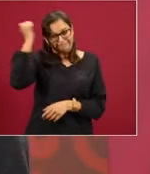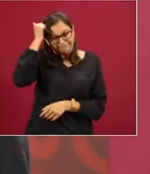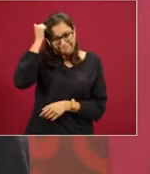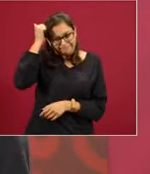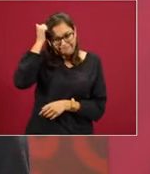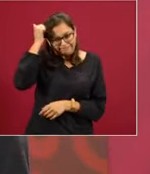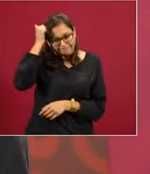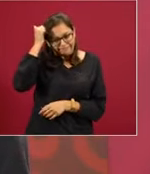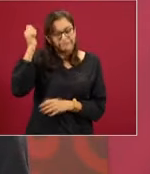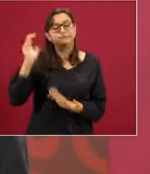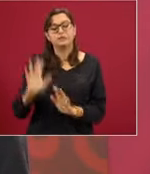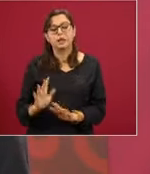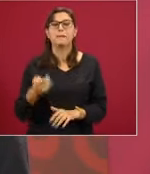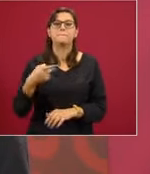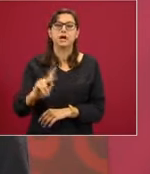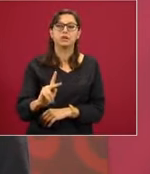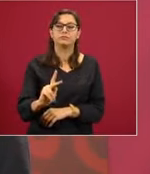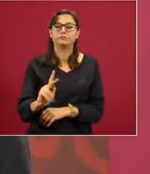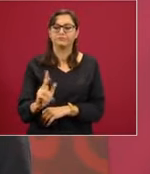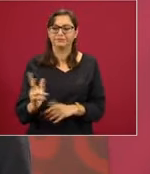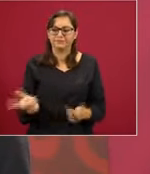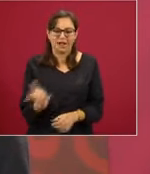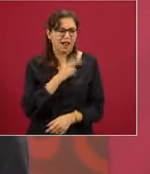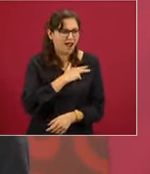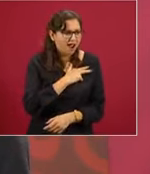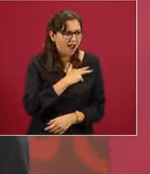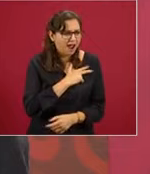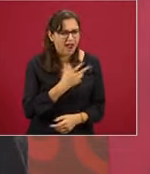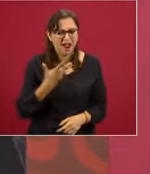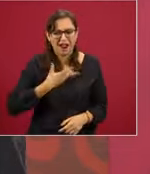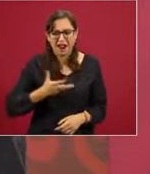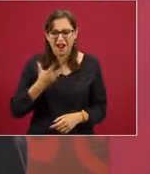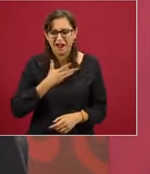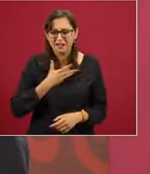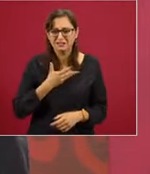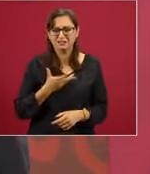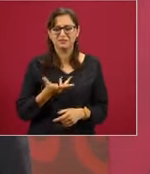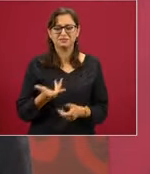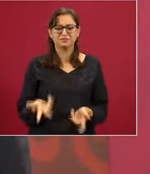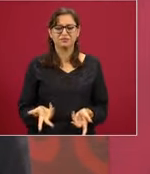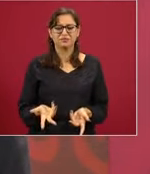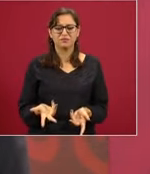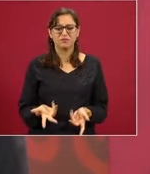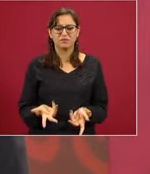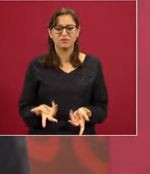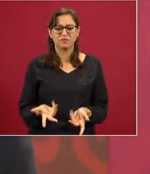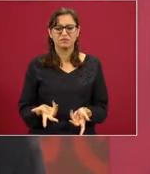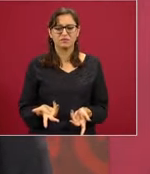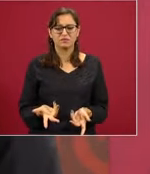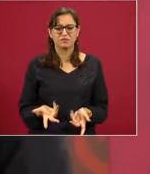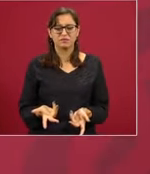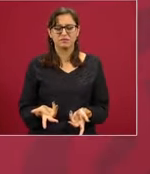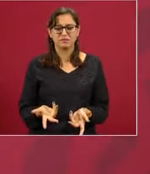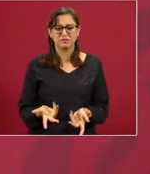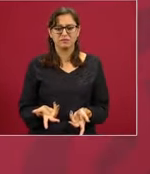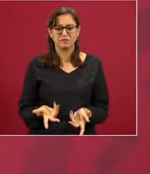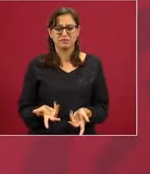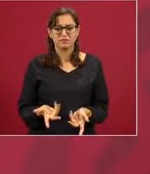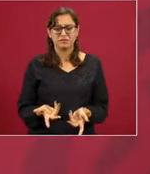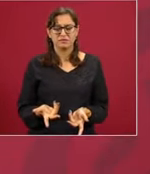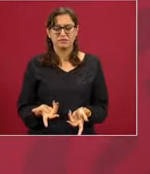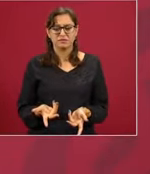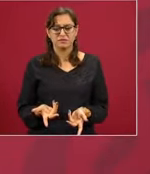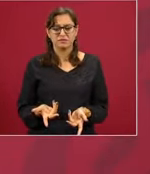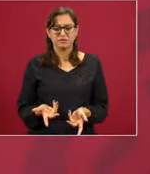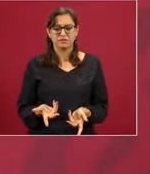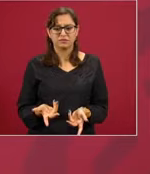se les dan de garrotazos,